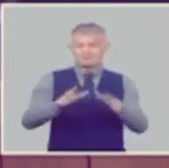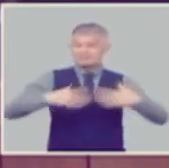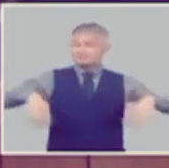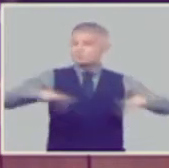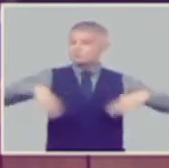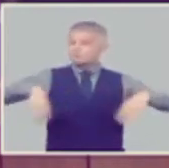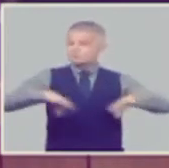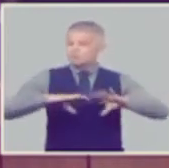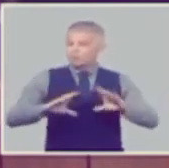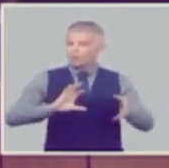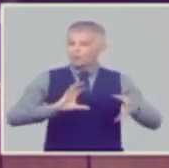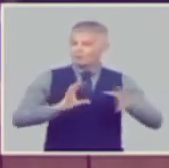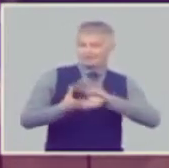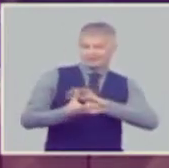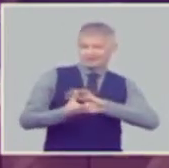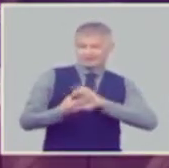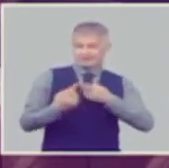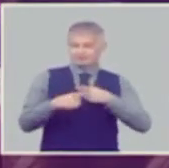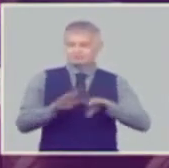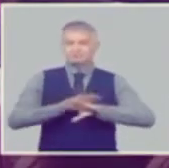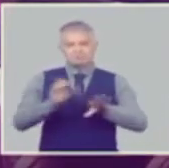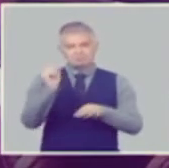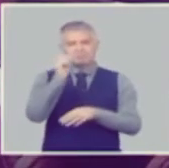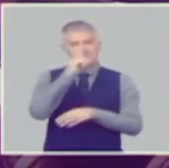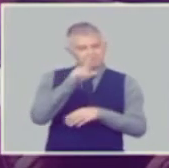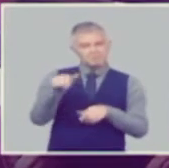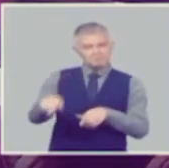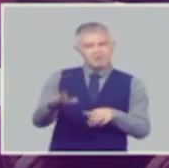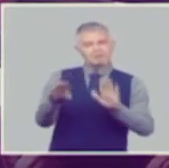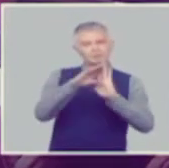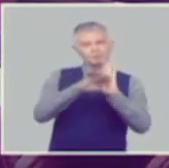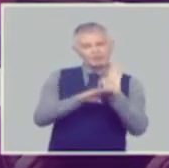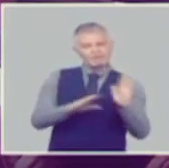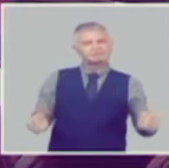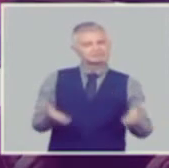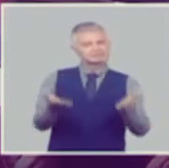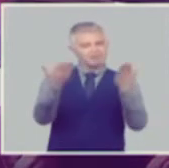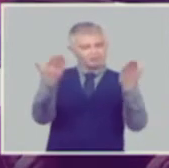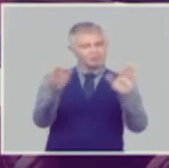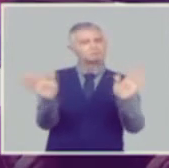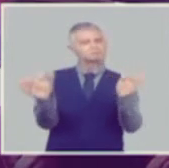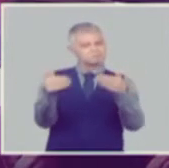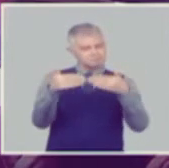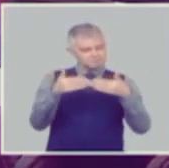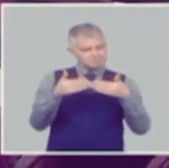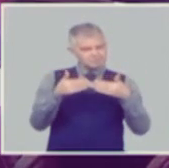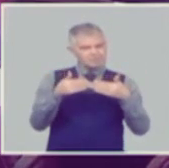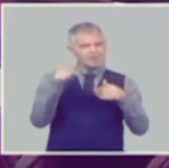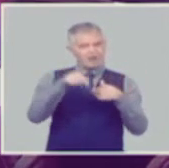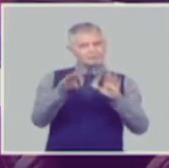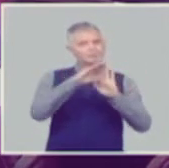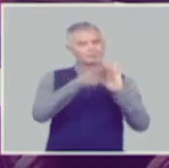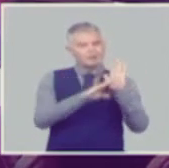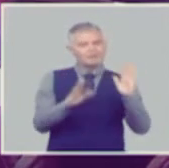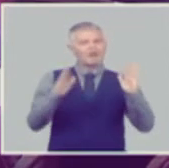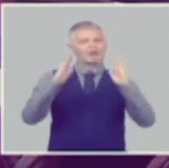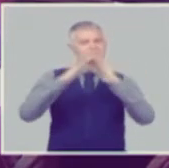escenario, se han concluido importantes inversiones en los principales programas de desarrollo, incluyendo el de la vivienda,